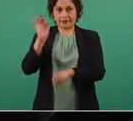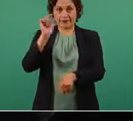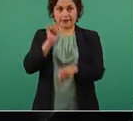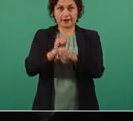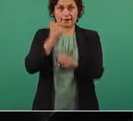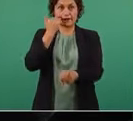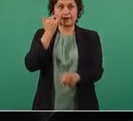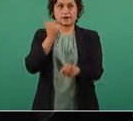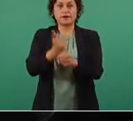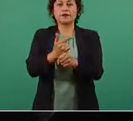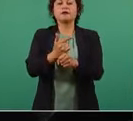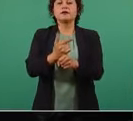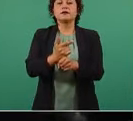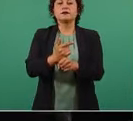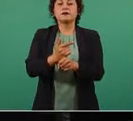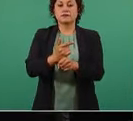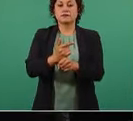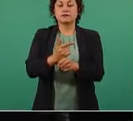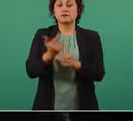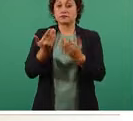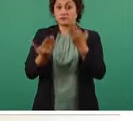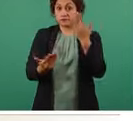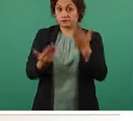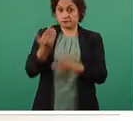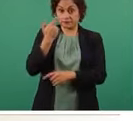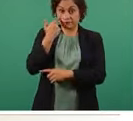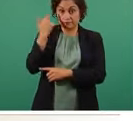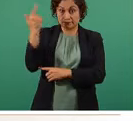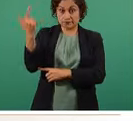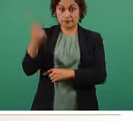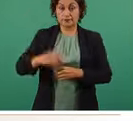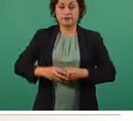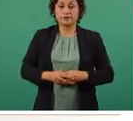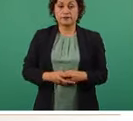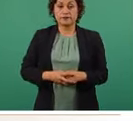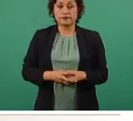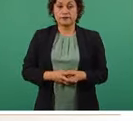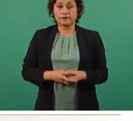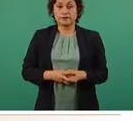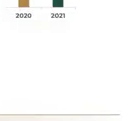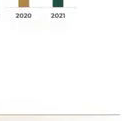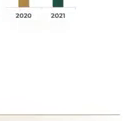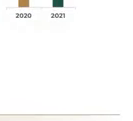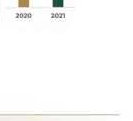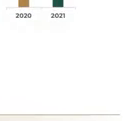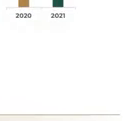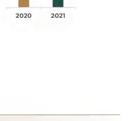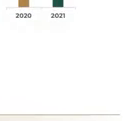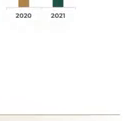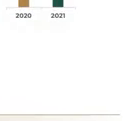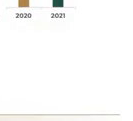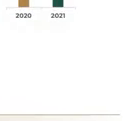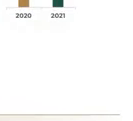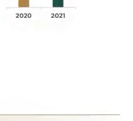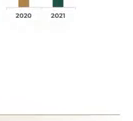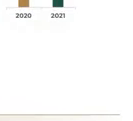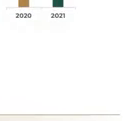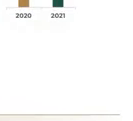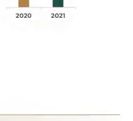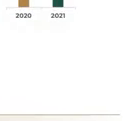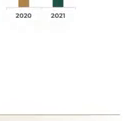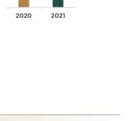tenemos a continuación el comparativo de enero-mayo 2021 contra enero, el mismo periodo